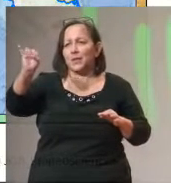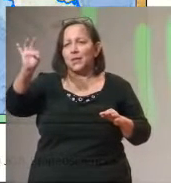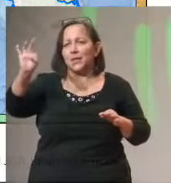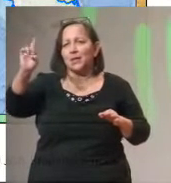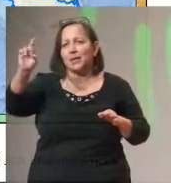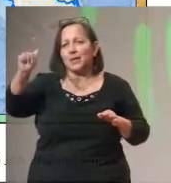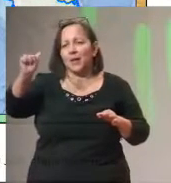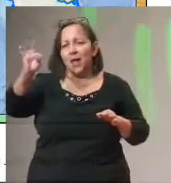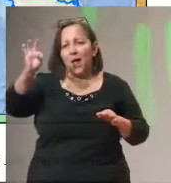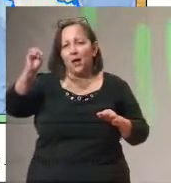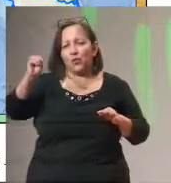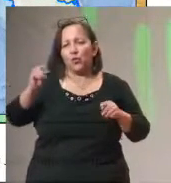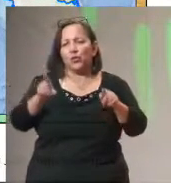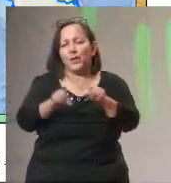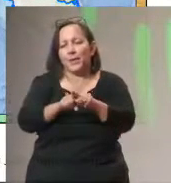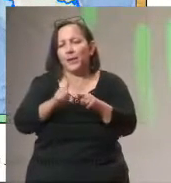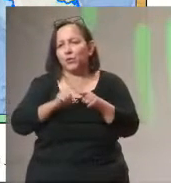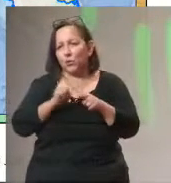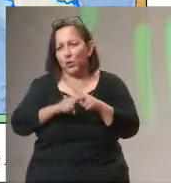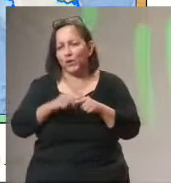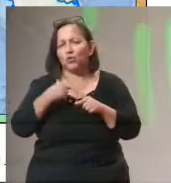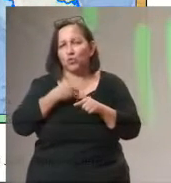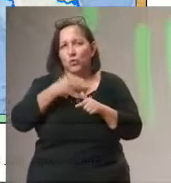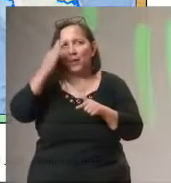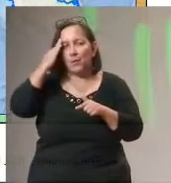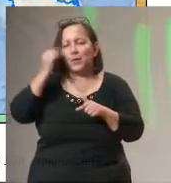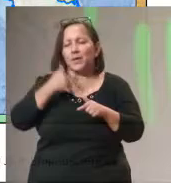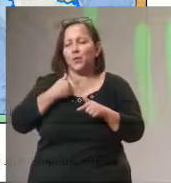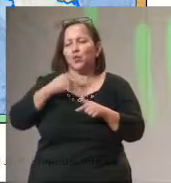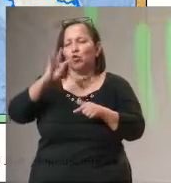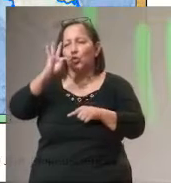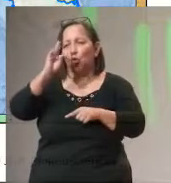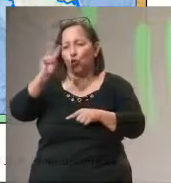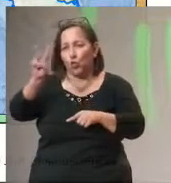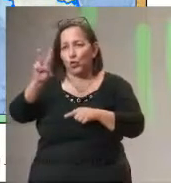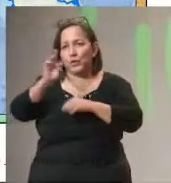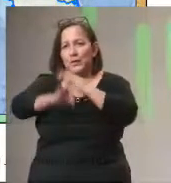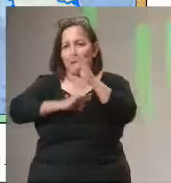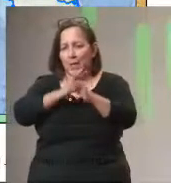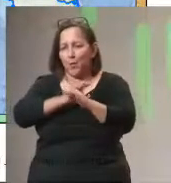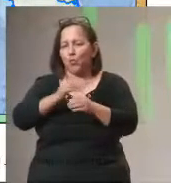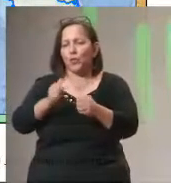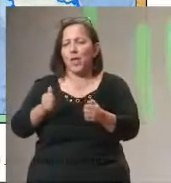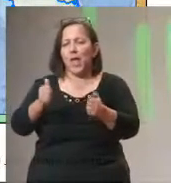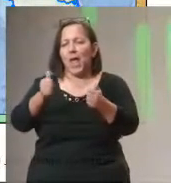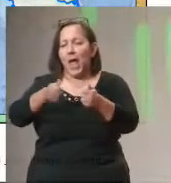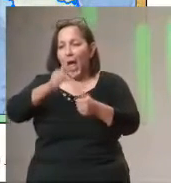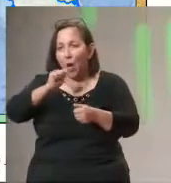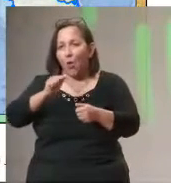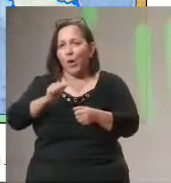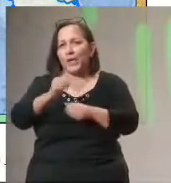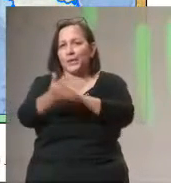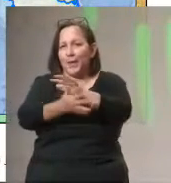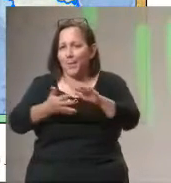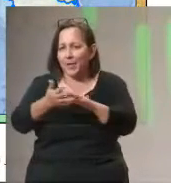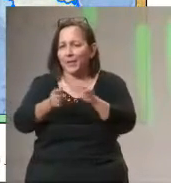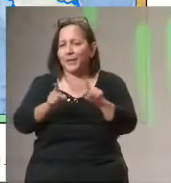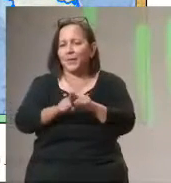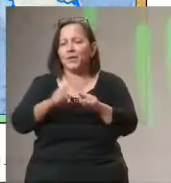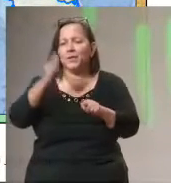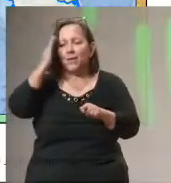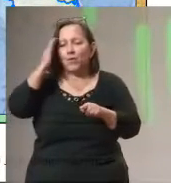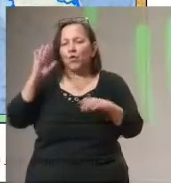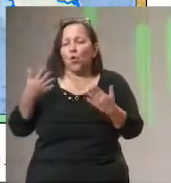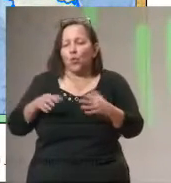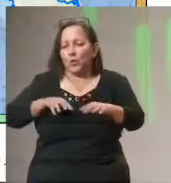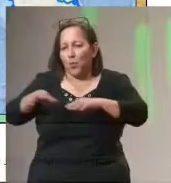Entonces, ahora sabemos que el sistema está separado, que tenemos dos tipos de agua que se mezclan de alguna manera, sabemos cómo el agua se mueve a través del